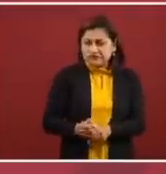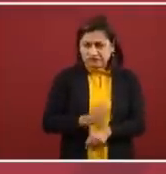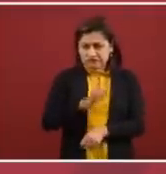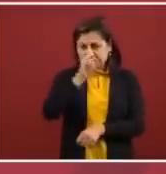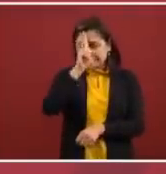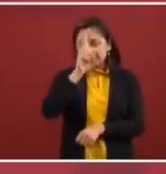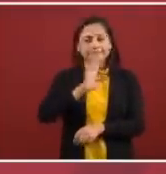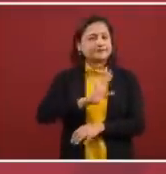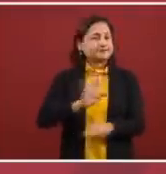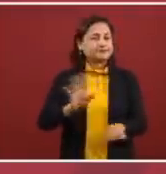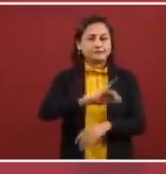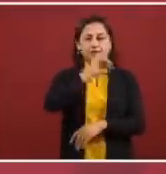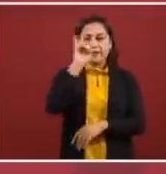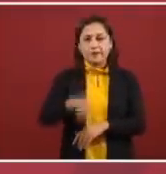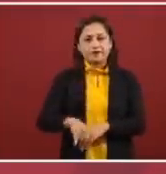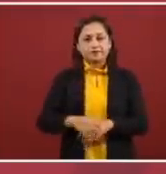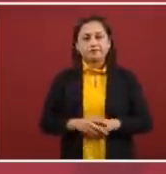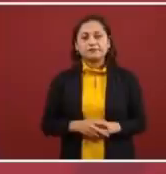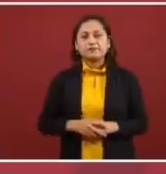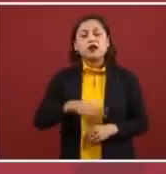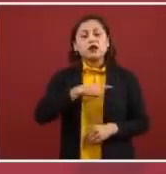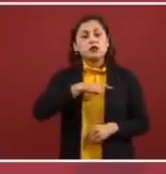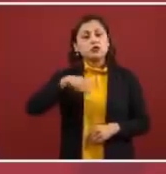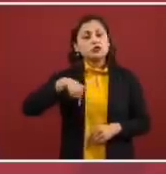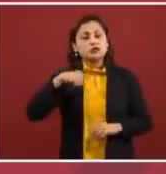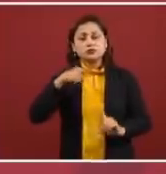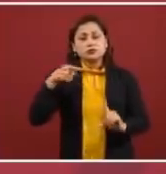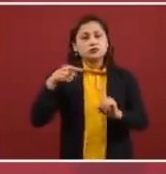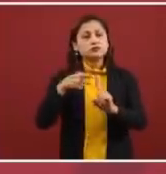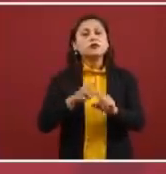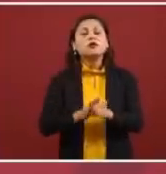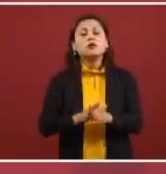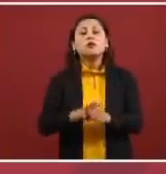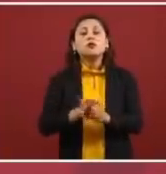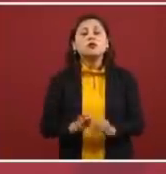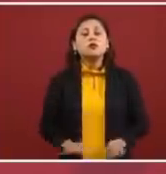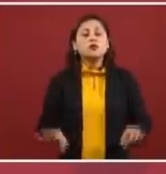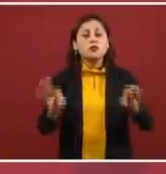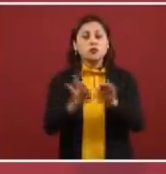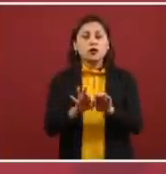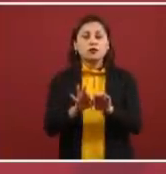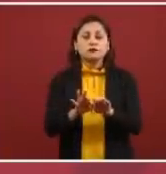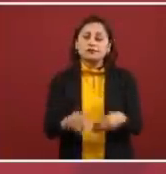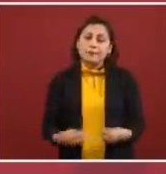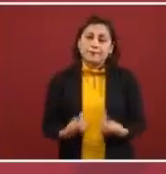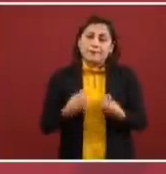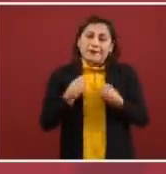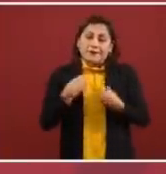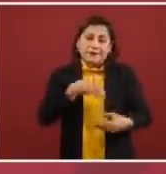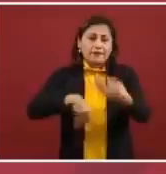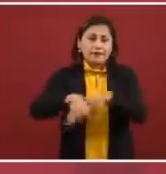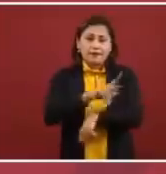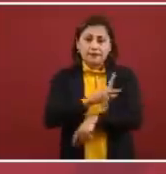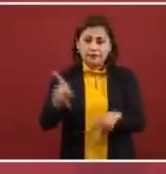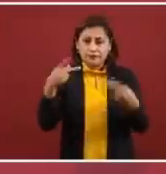lo que nos importa es la vida de las personas nuestros